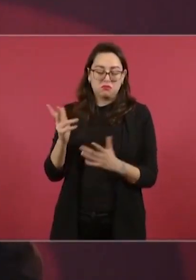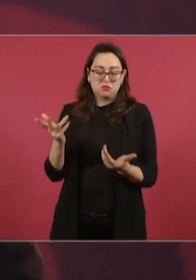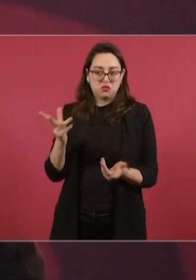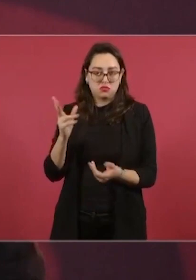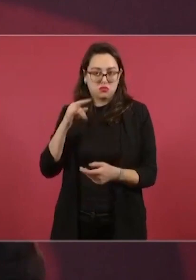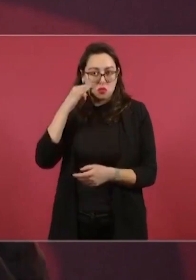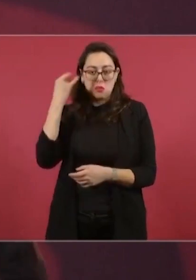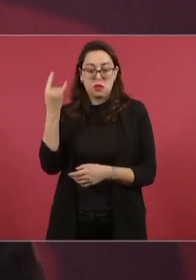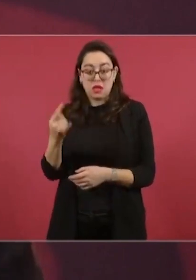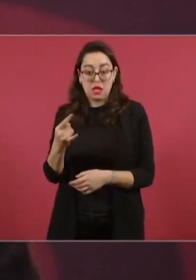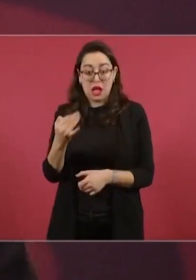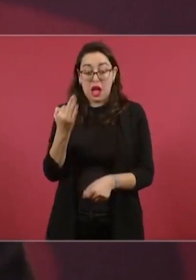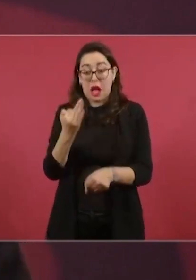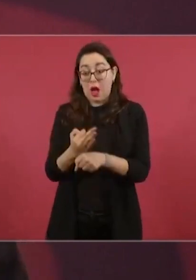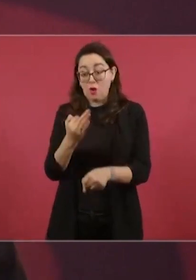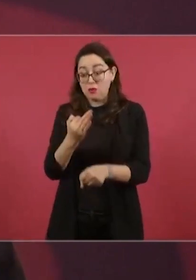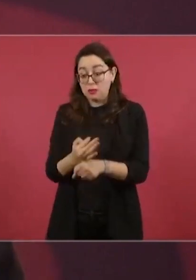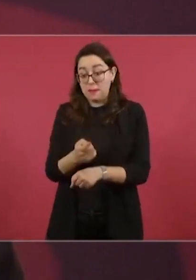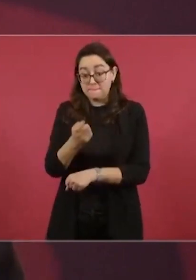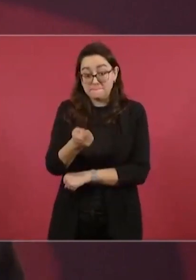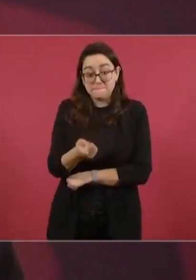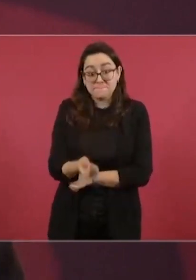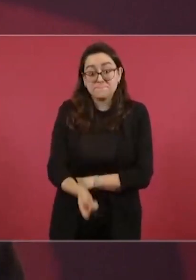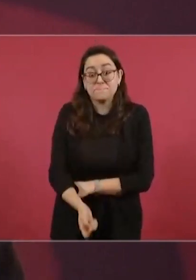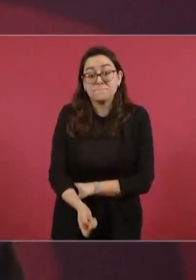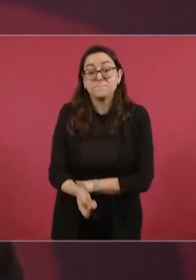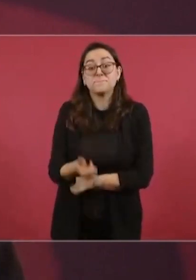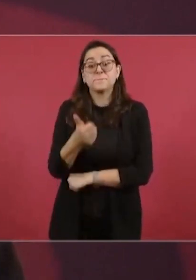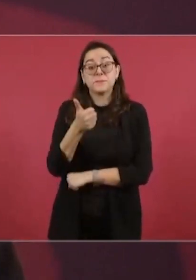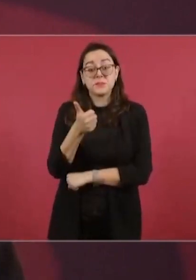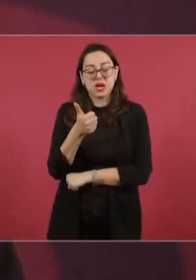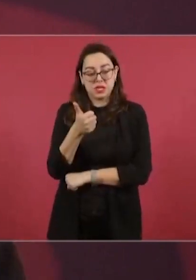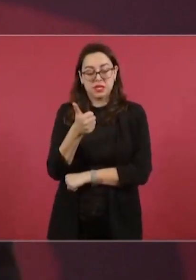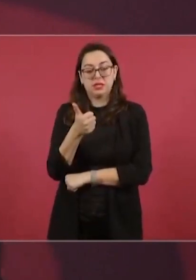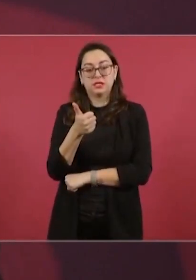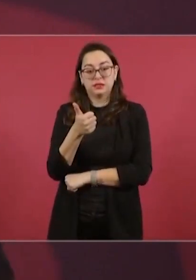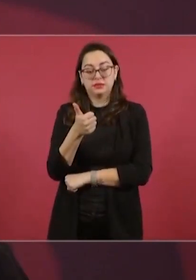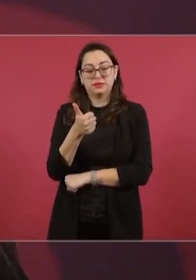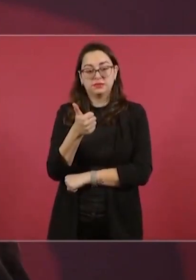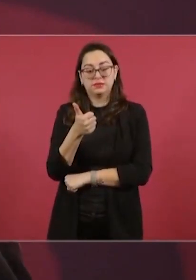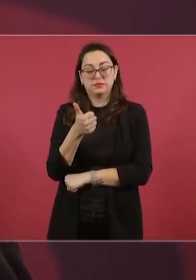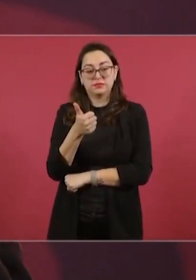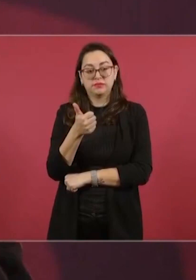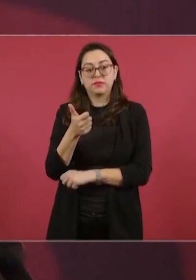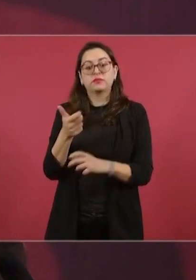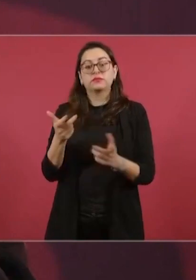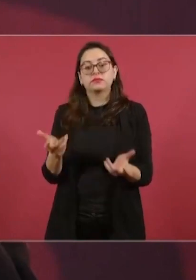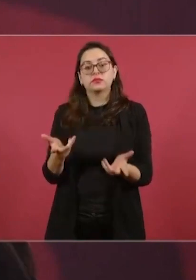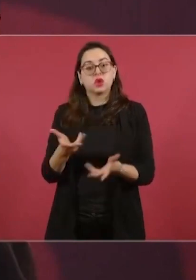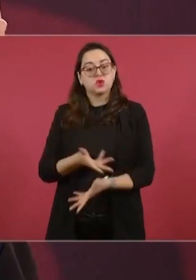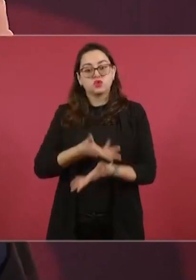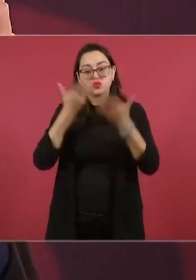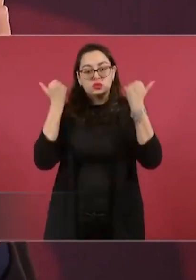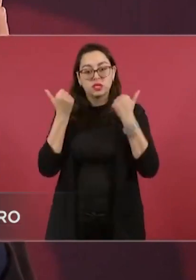van a defender que no desaparezcan los 7 organismos públicos autónomos que quiere extinguir el